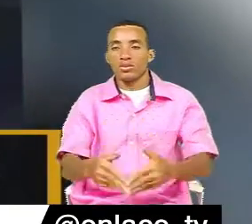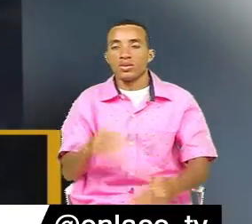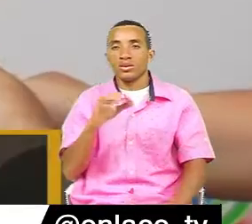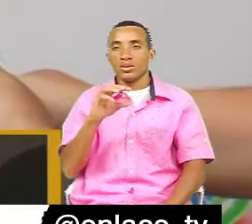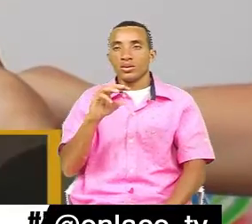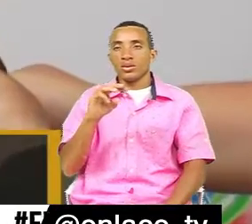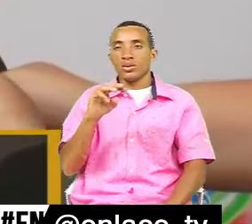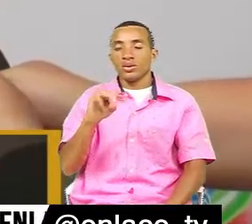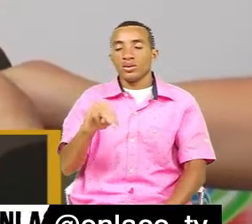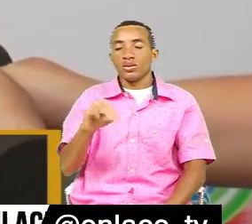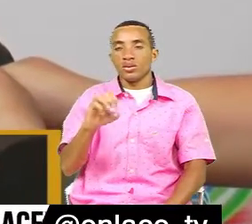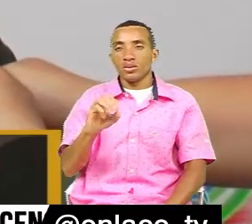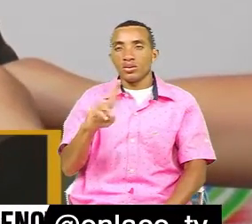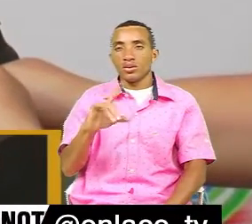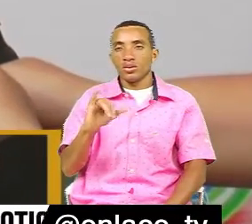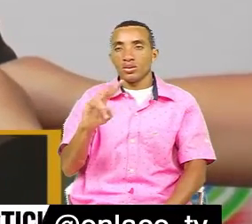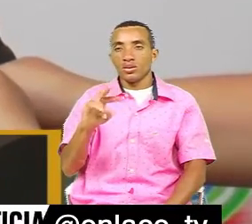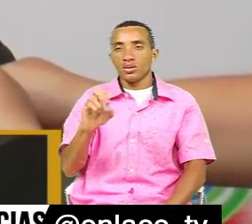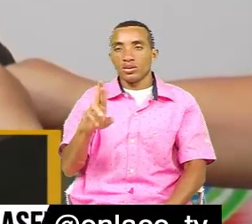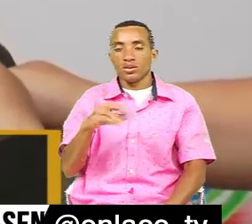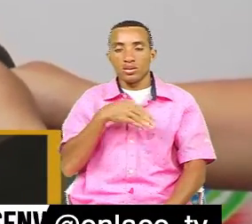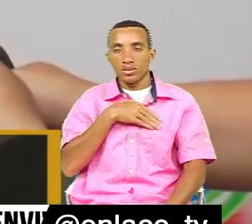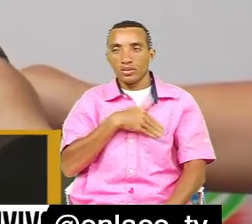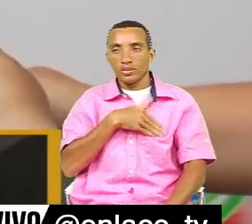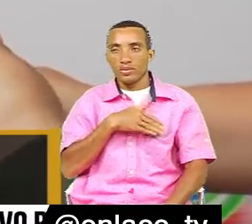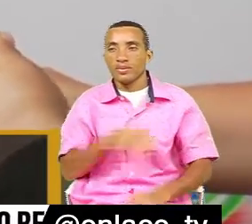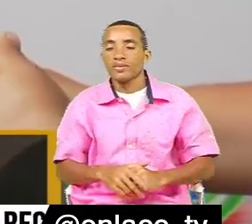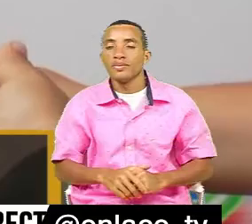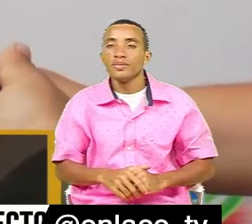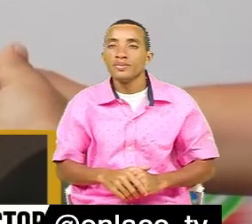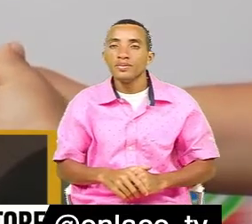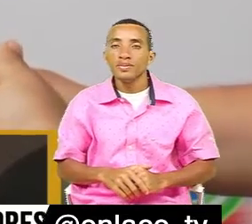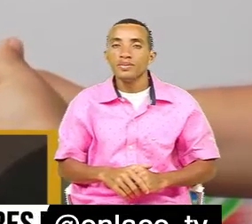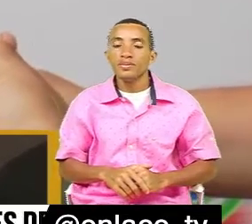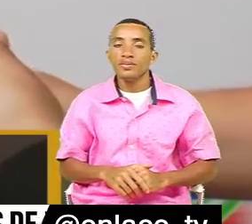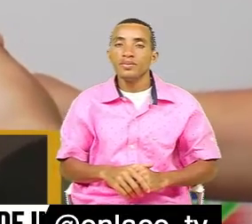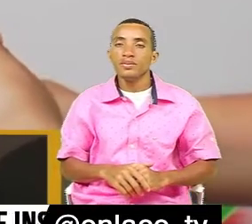Una acción que pretendía realizar